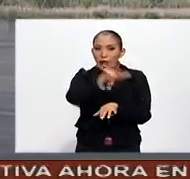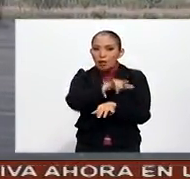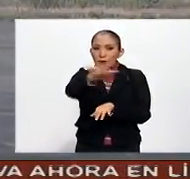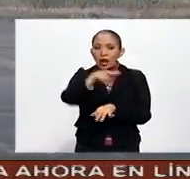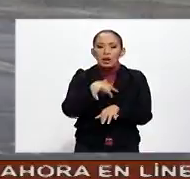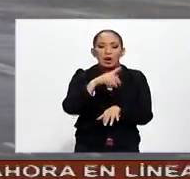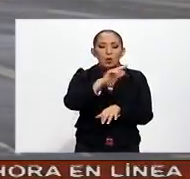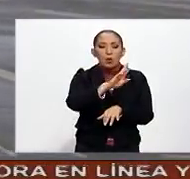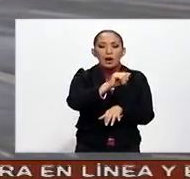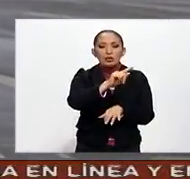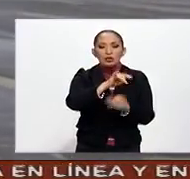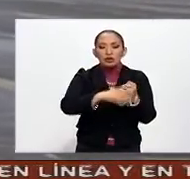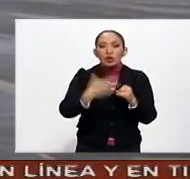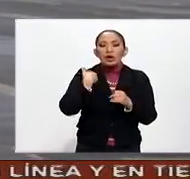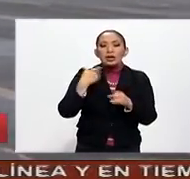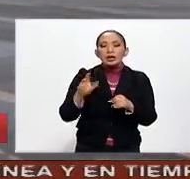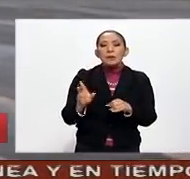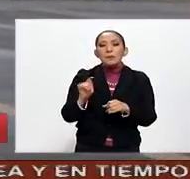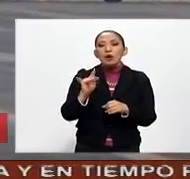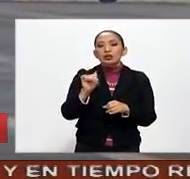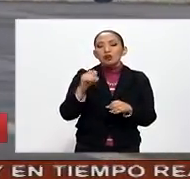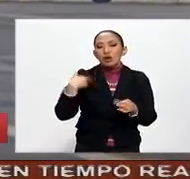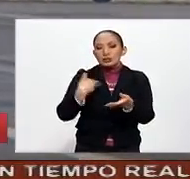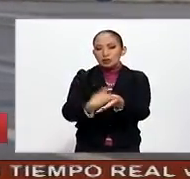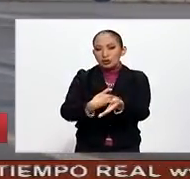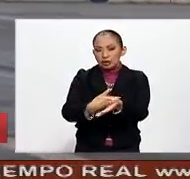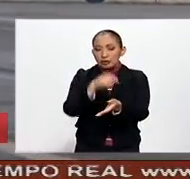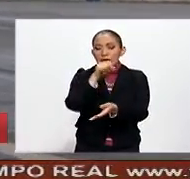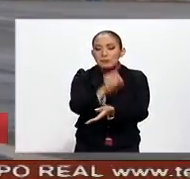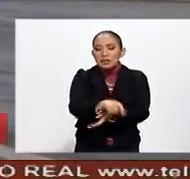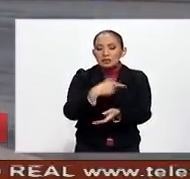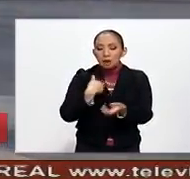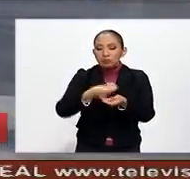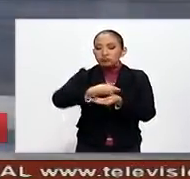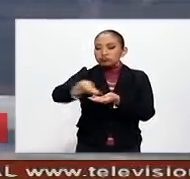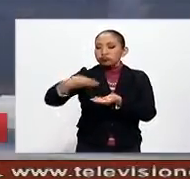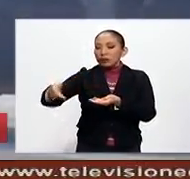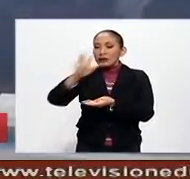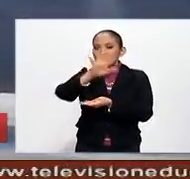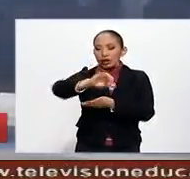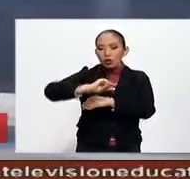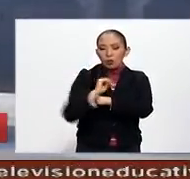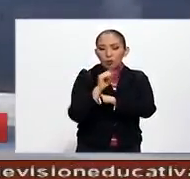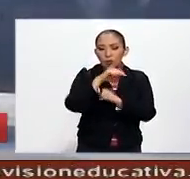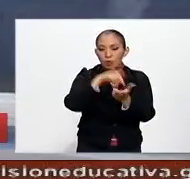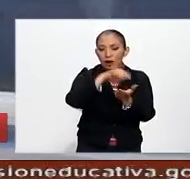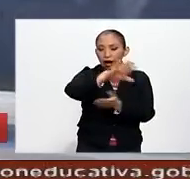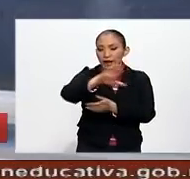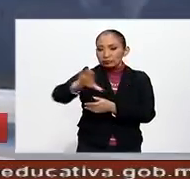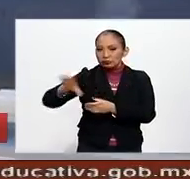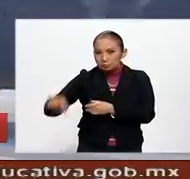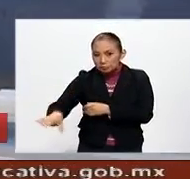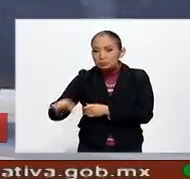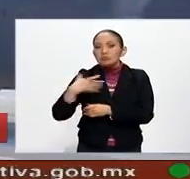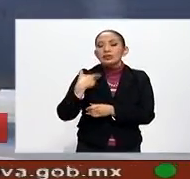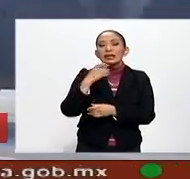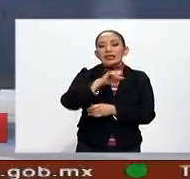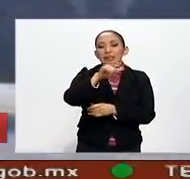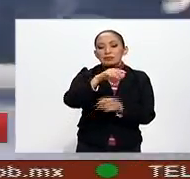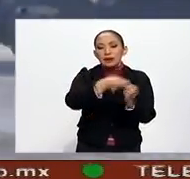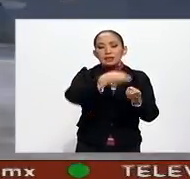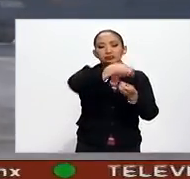llegarán a Huatulco y Puerto Escondido y desde ahí se van a distribuir a 5 almacenes rurales y posteriormente a